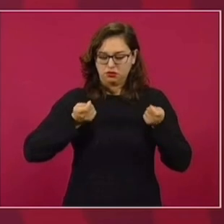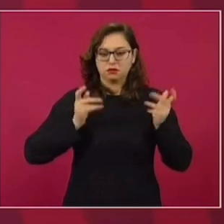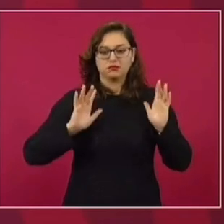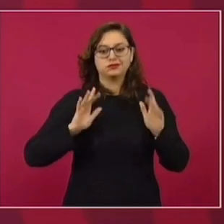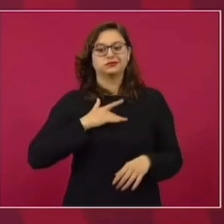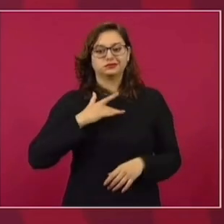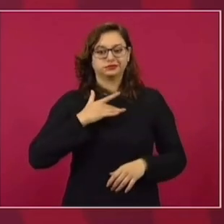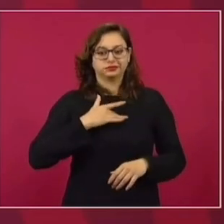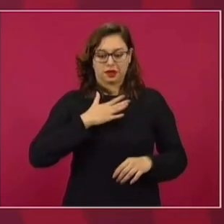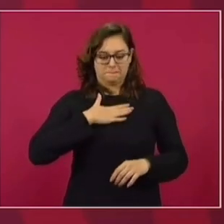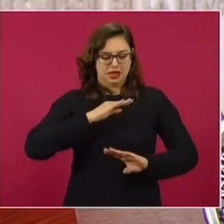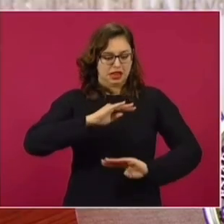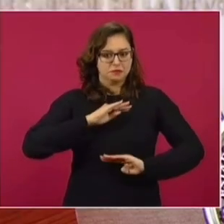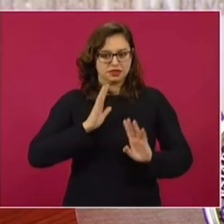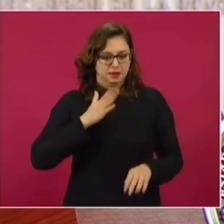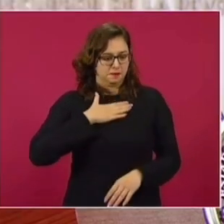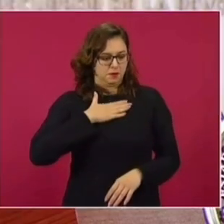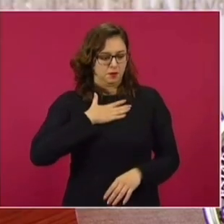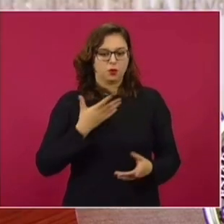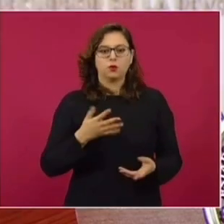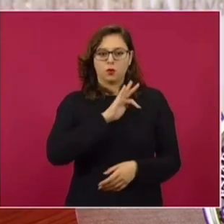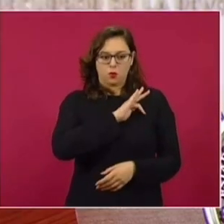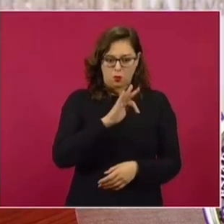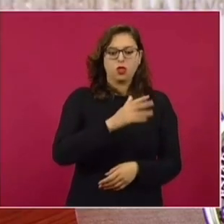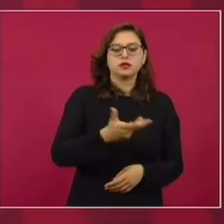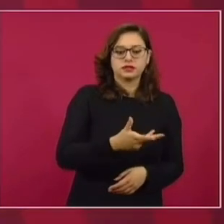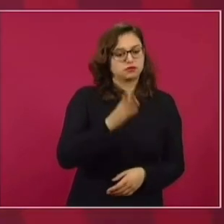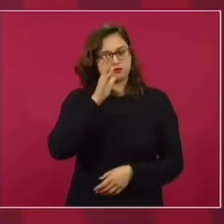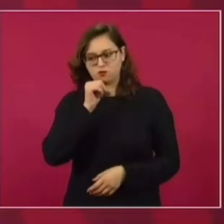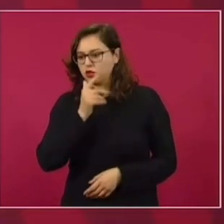tengamos nuestra frontera y saber hasta dónde podemos llegar